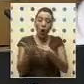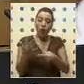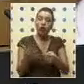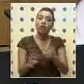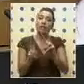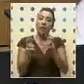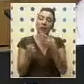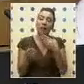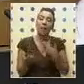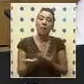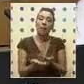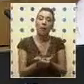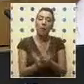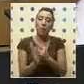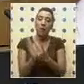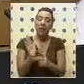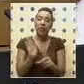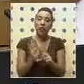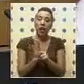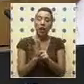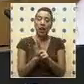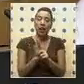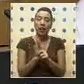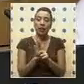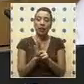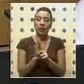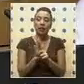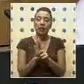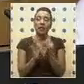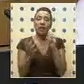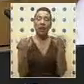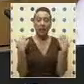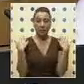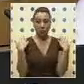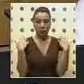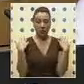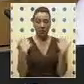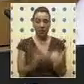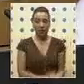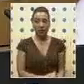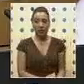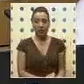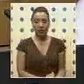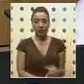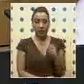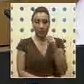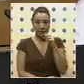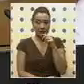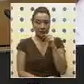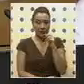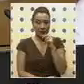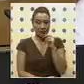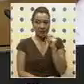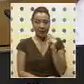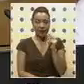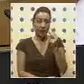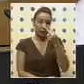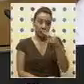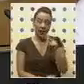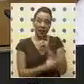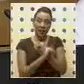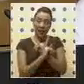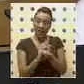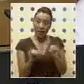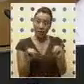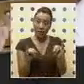Pero también propone modificaciones legales y atribuye responsabilidades. Ahora bien, más allá del